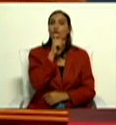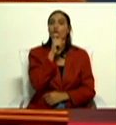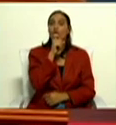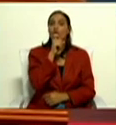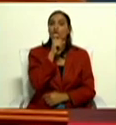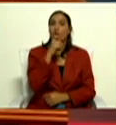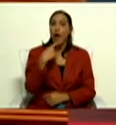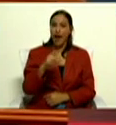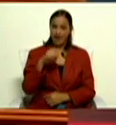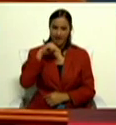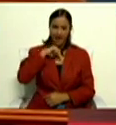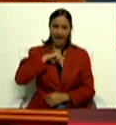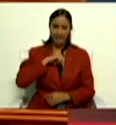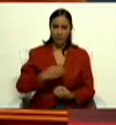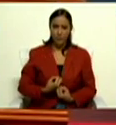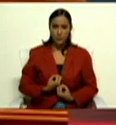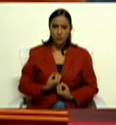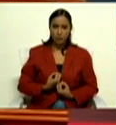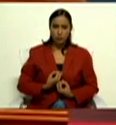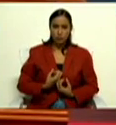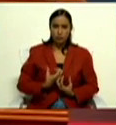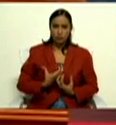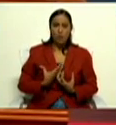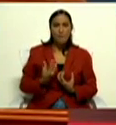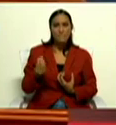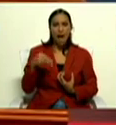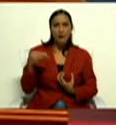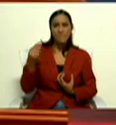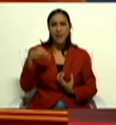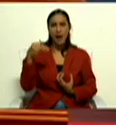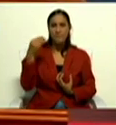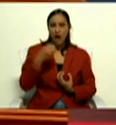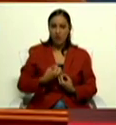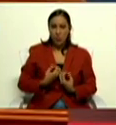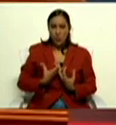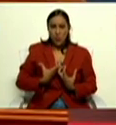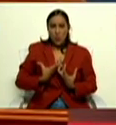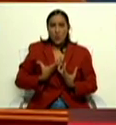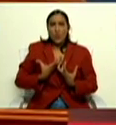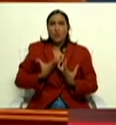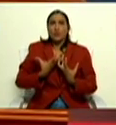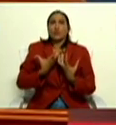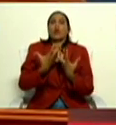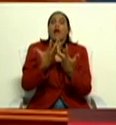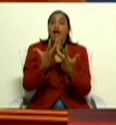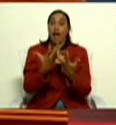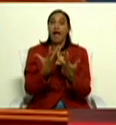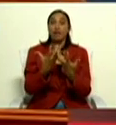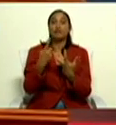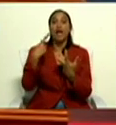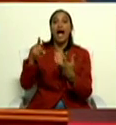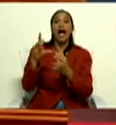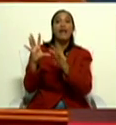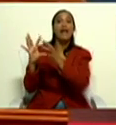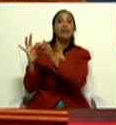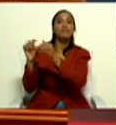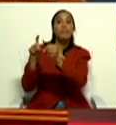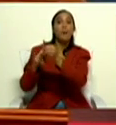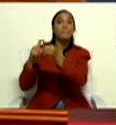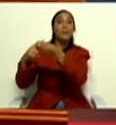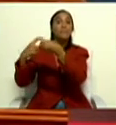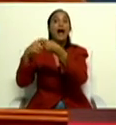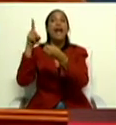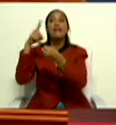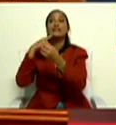más. Y tienen, como ya hemos observado, aliados internacionales que le hacen eco, que los apoyan, que los